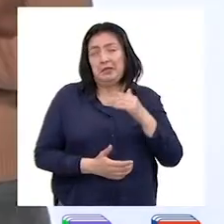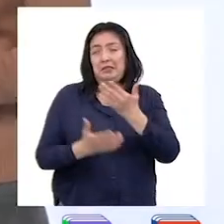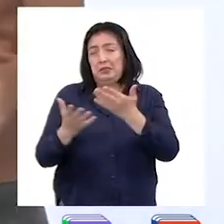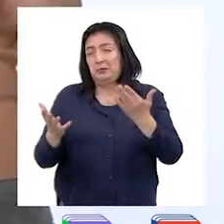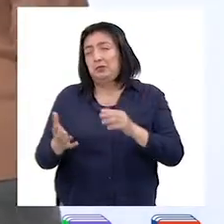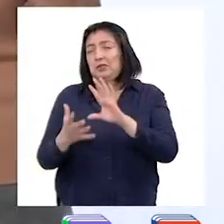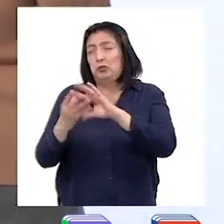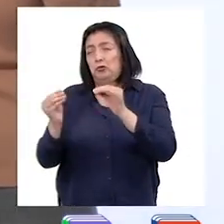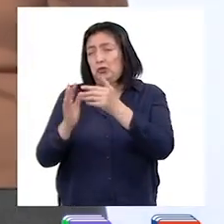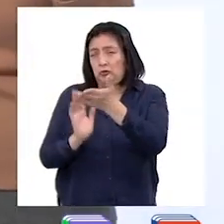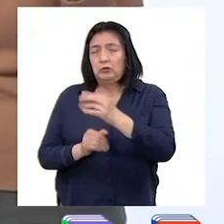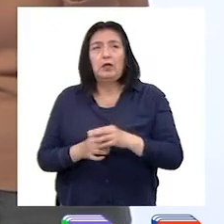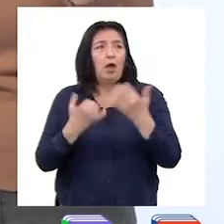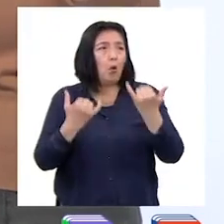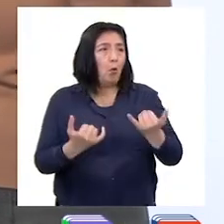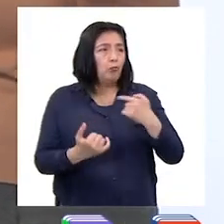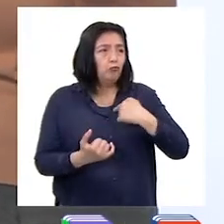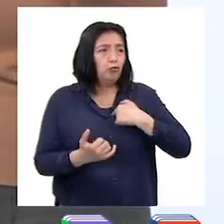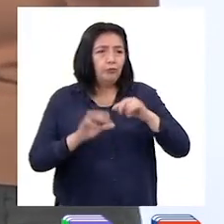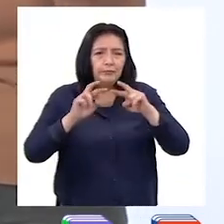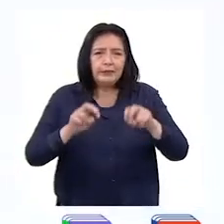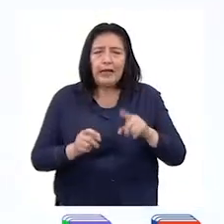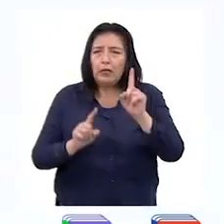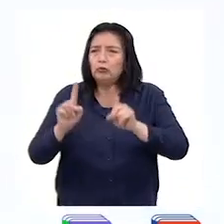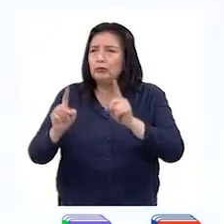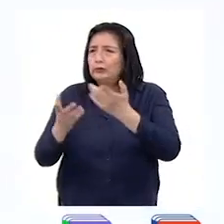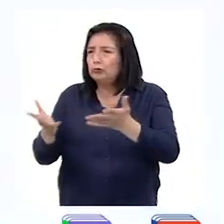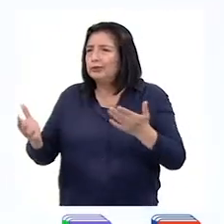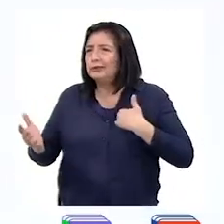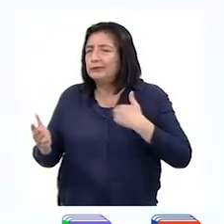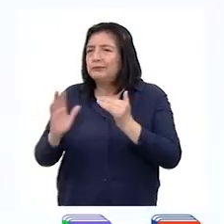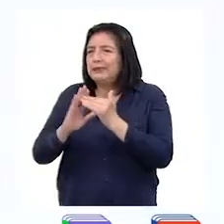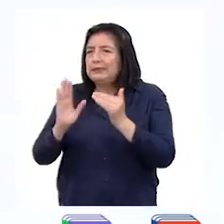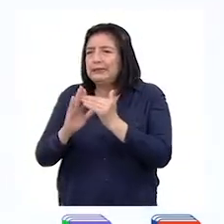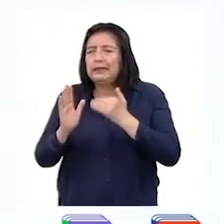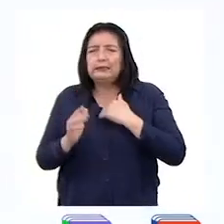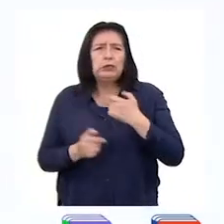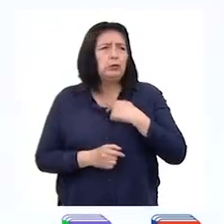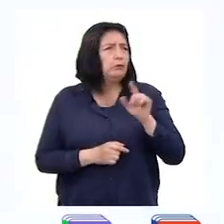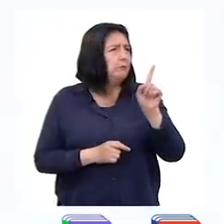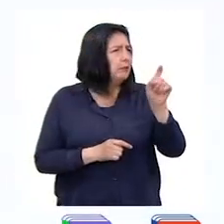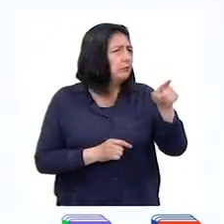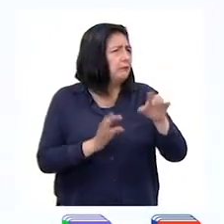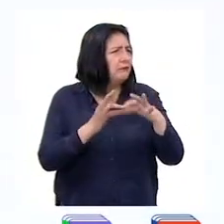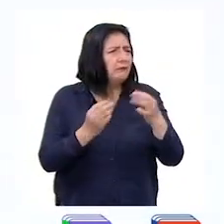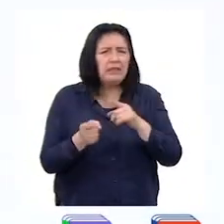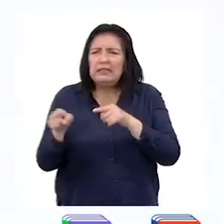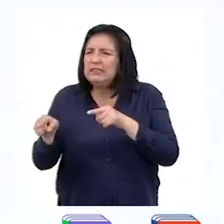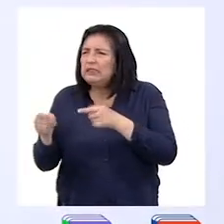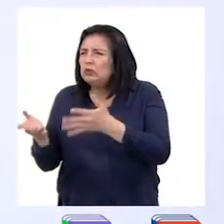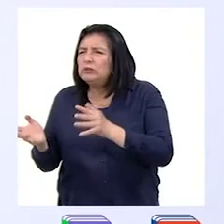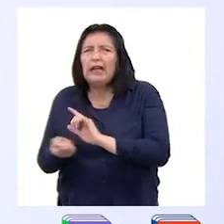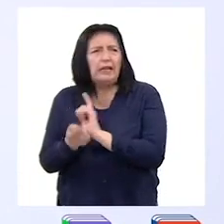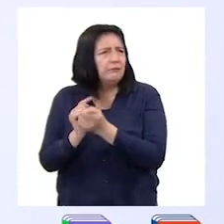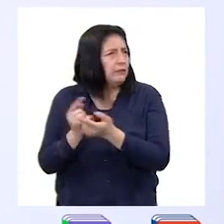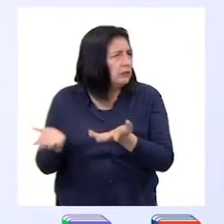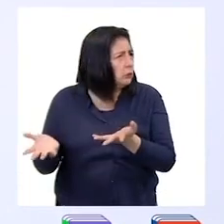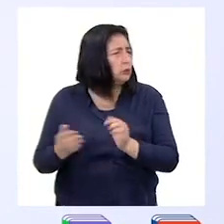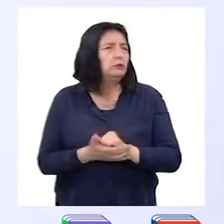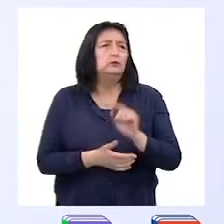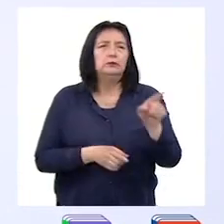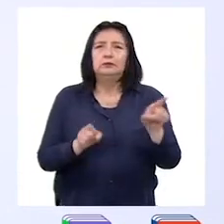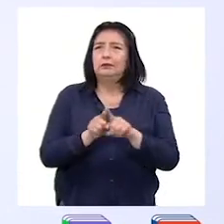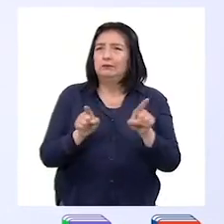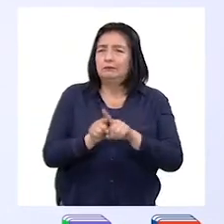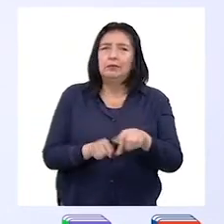historia. Hoy mismo investigaré sobre algunos objetos que tengo en casa y preguntaré a mi familia sobre los cambios que han tenido. También hay